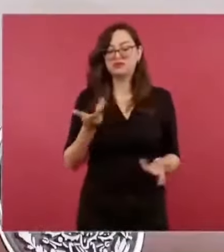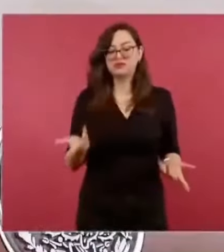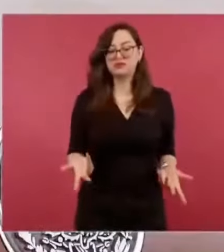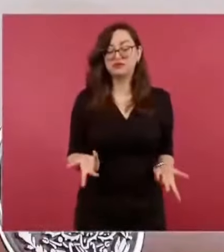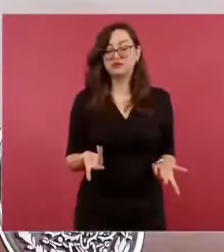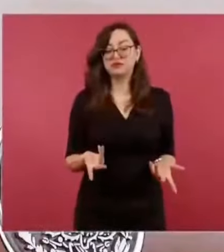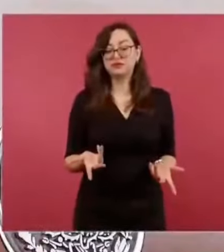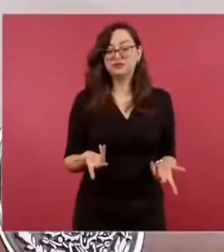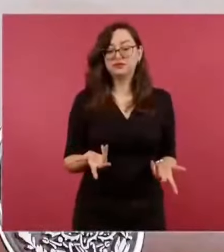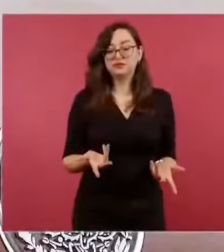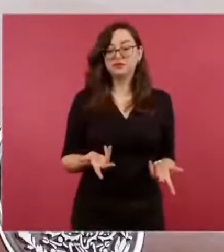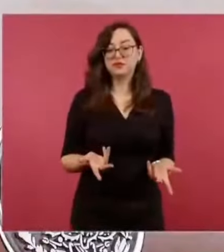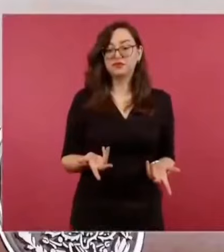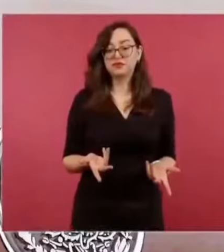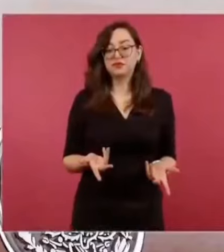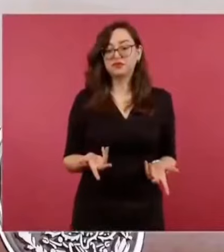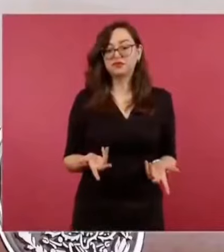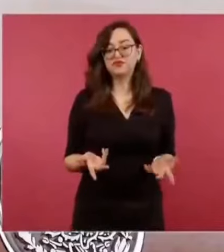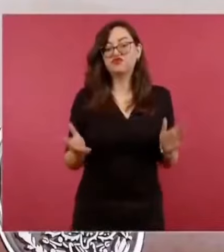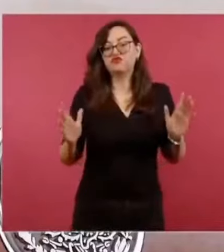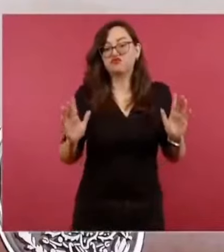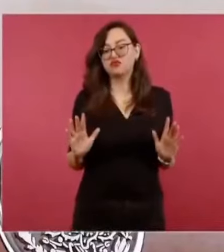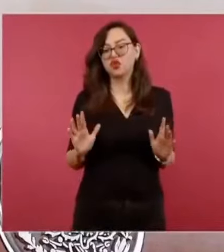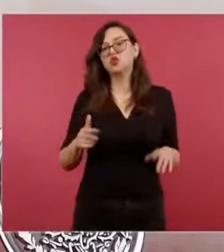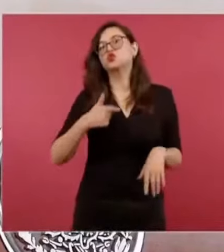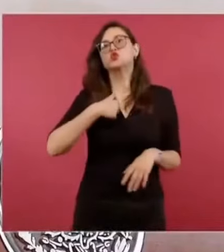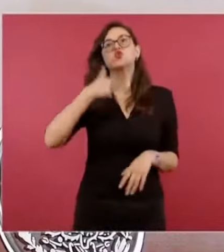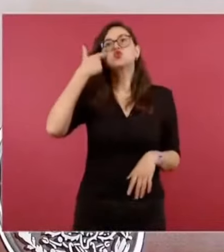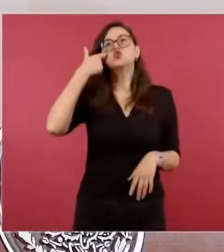Pero hay quien dijo